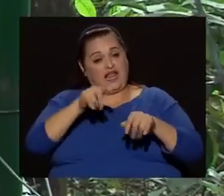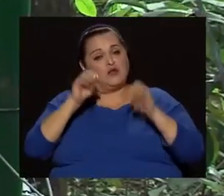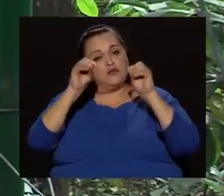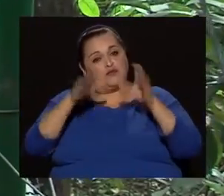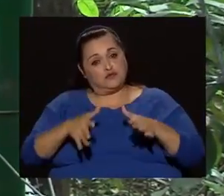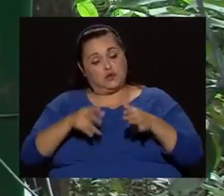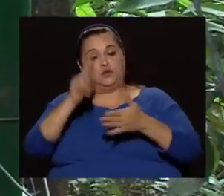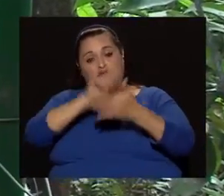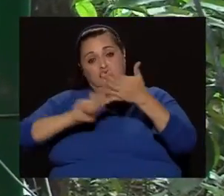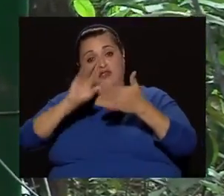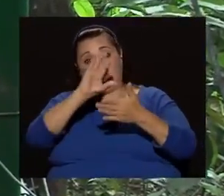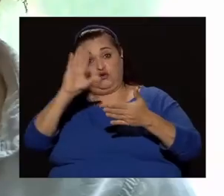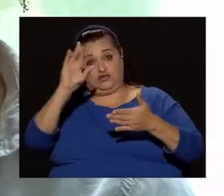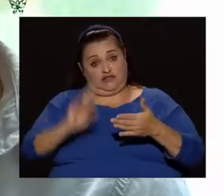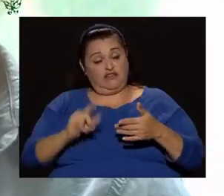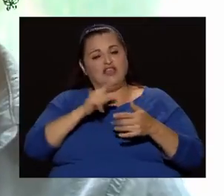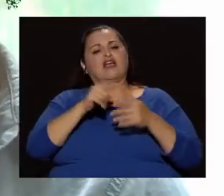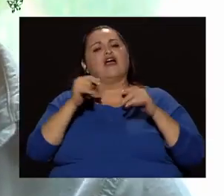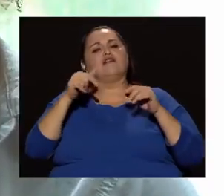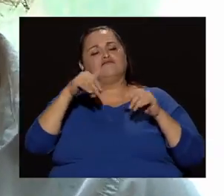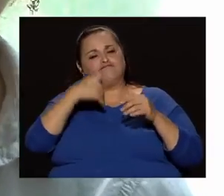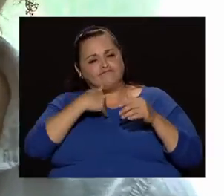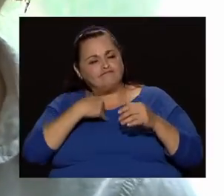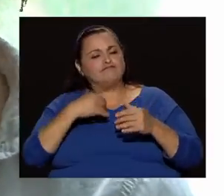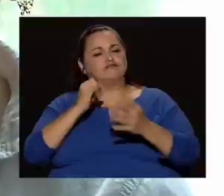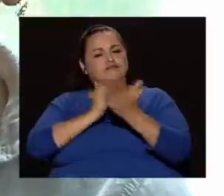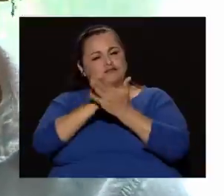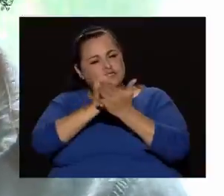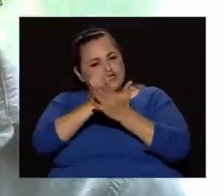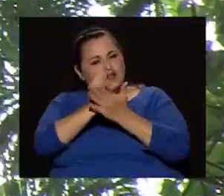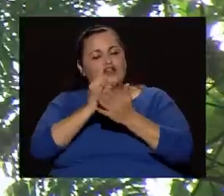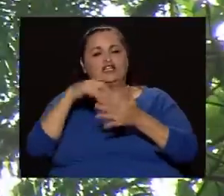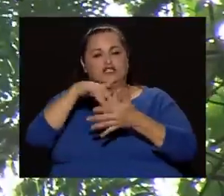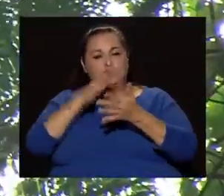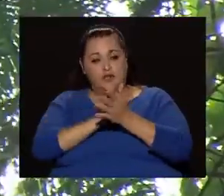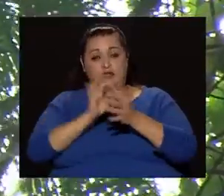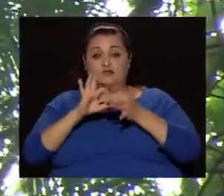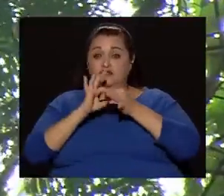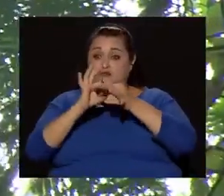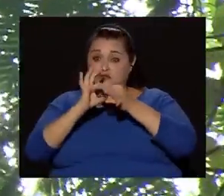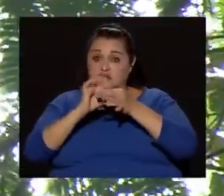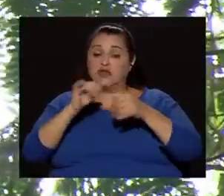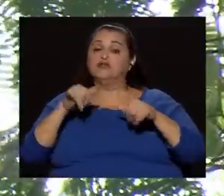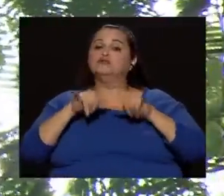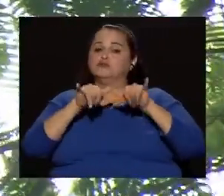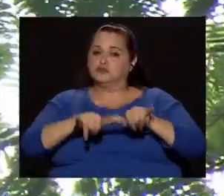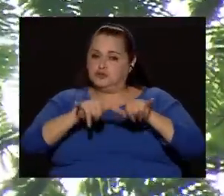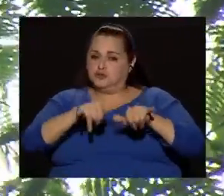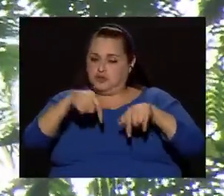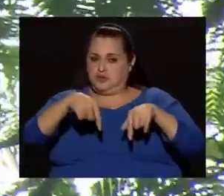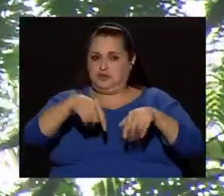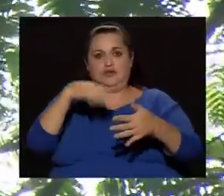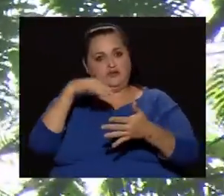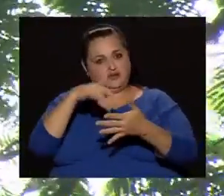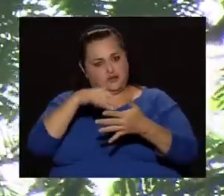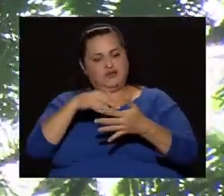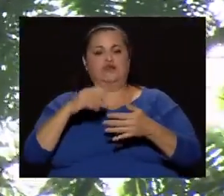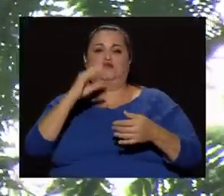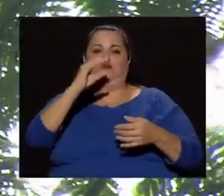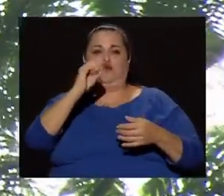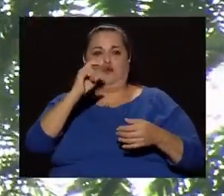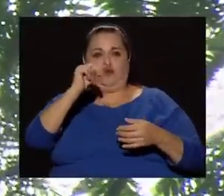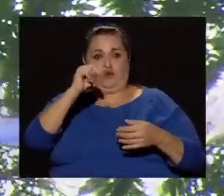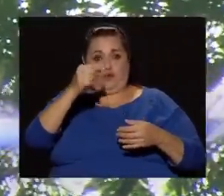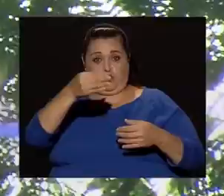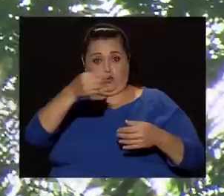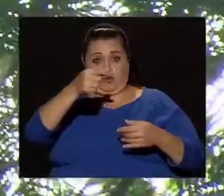acá estudiando congos y otros mamíferos. Pues hay que decir sobre la alimentación del Congo, llamamos